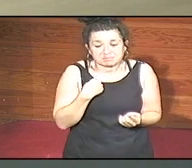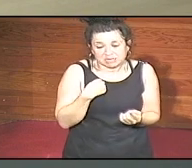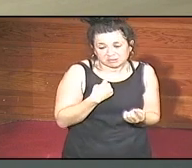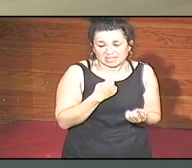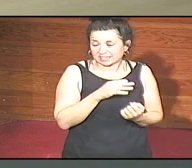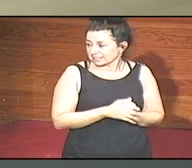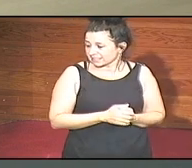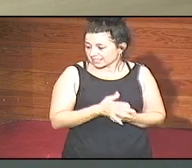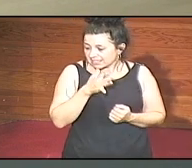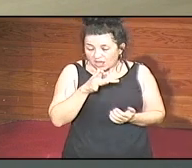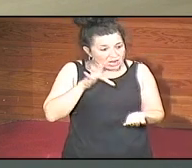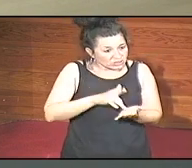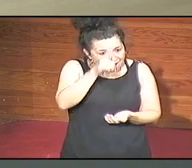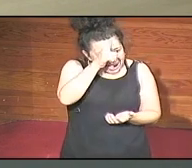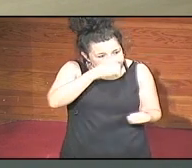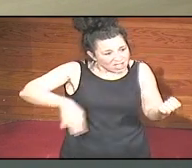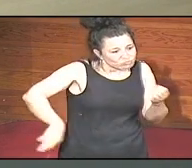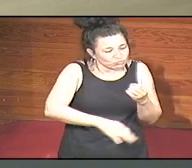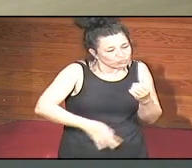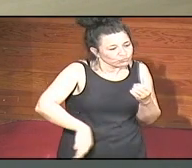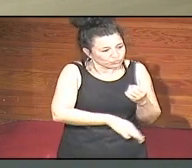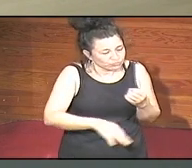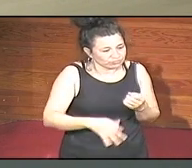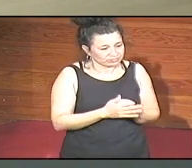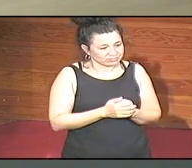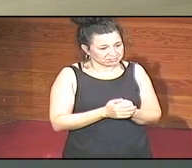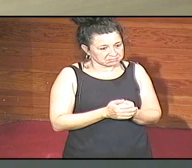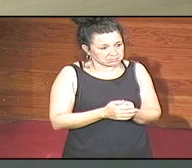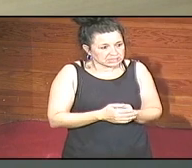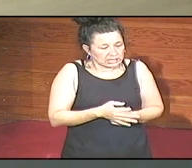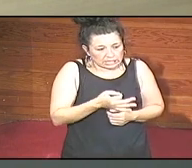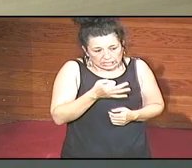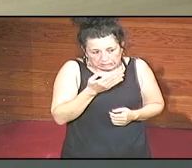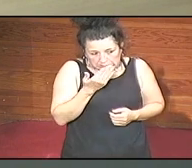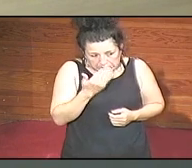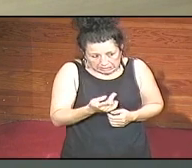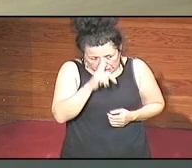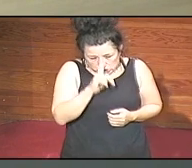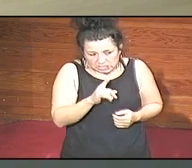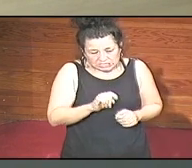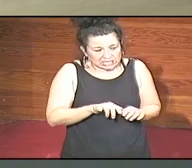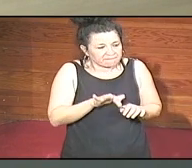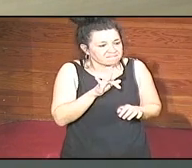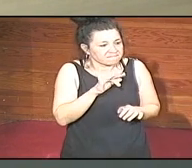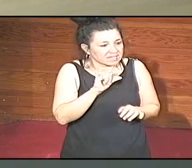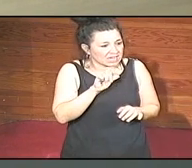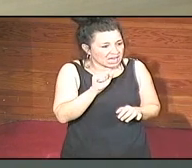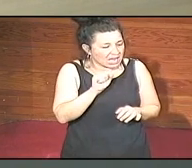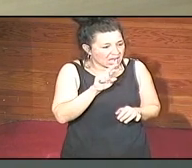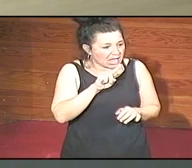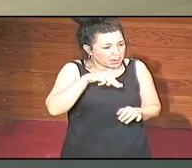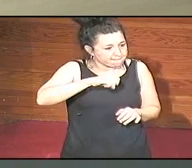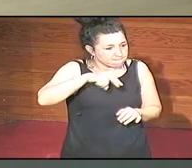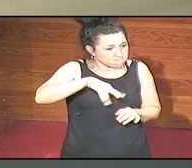está tocando en alemania está tocando en un la verdad que no sé si es la filarmónica o qué pero le dieron una